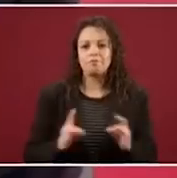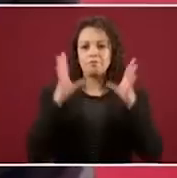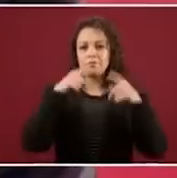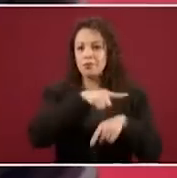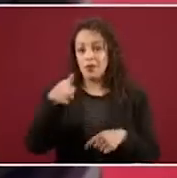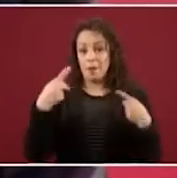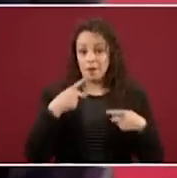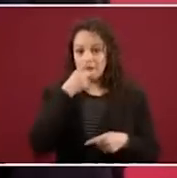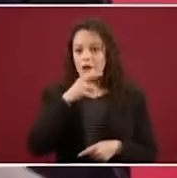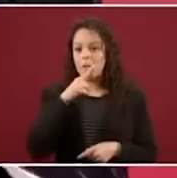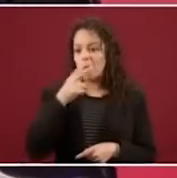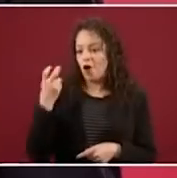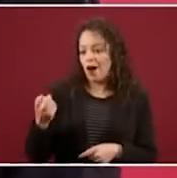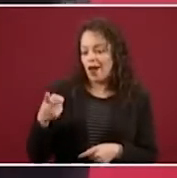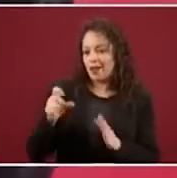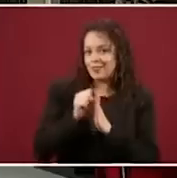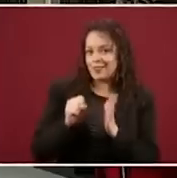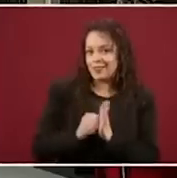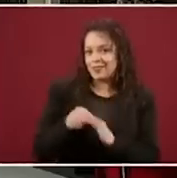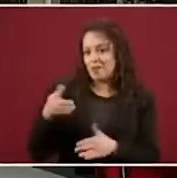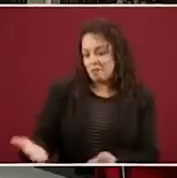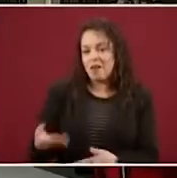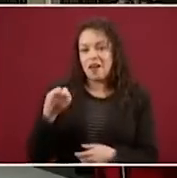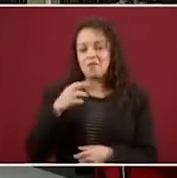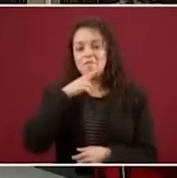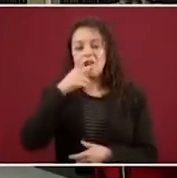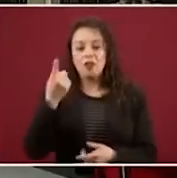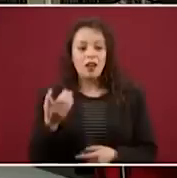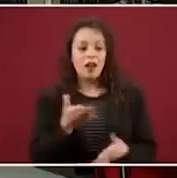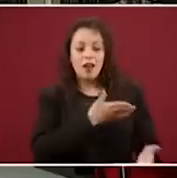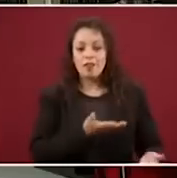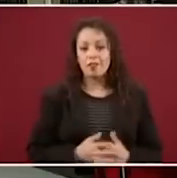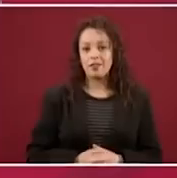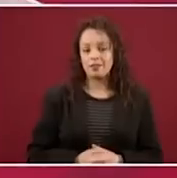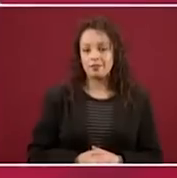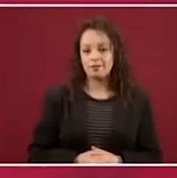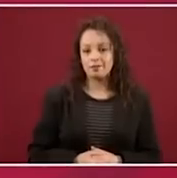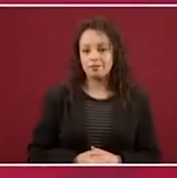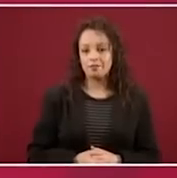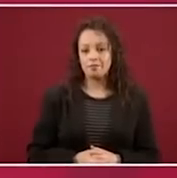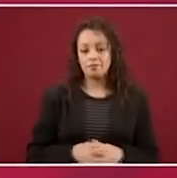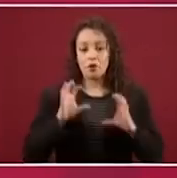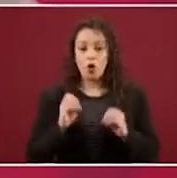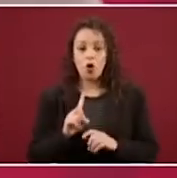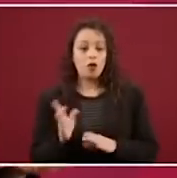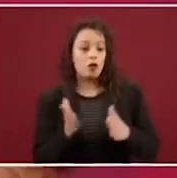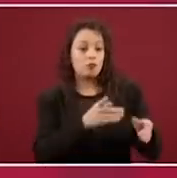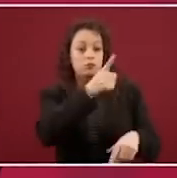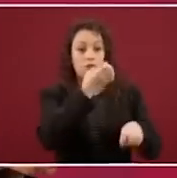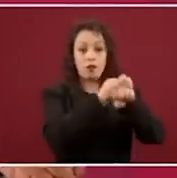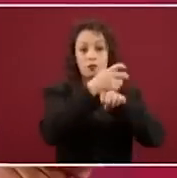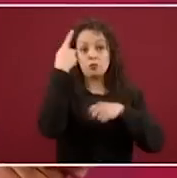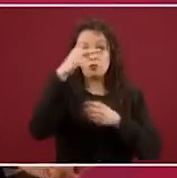este? O sea, el de que lo manejen los estados. Entonces, está bien